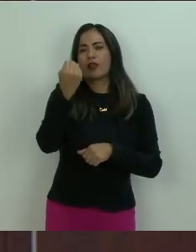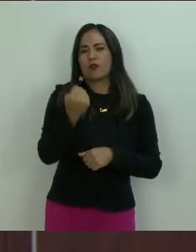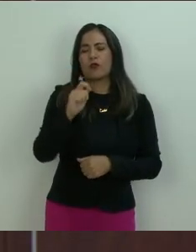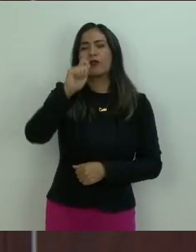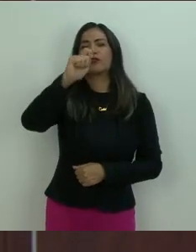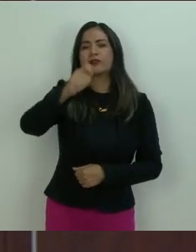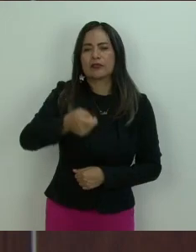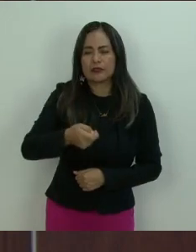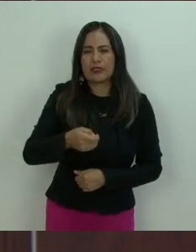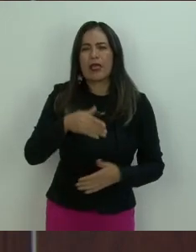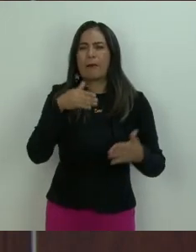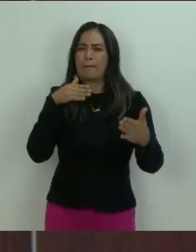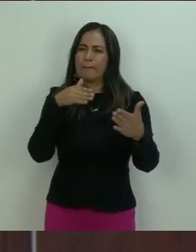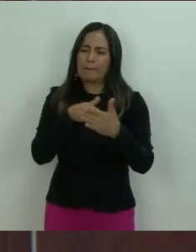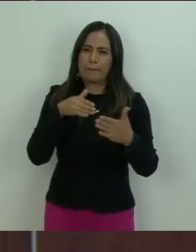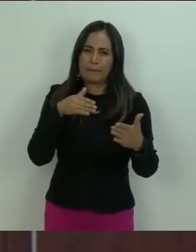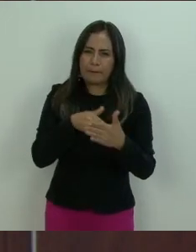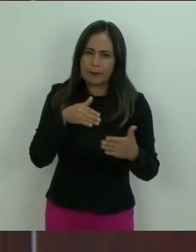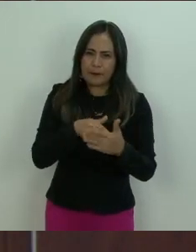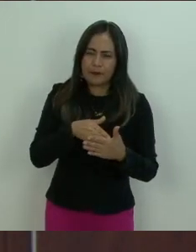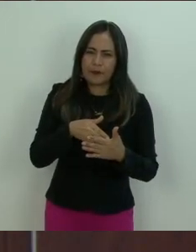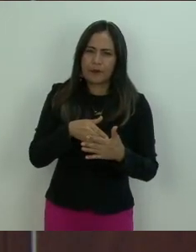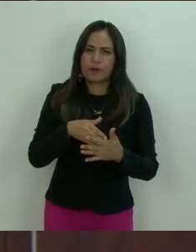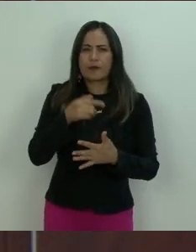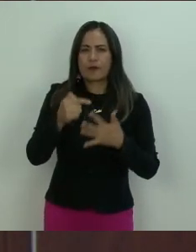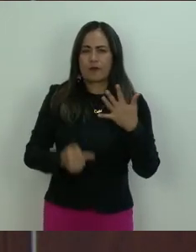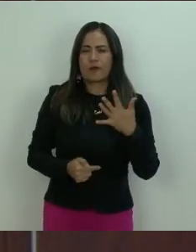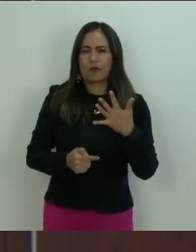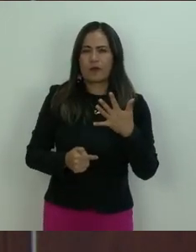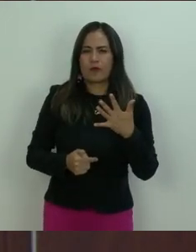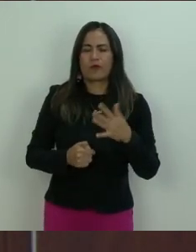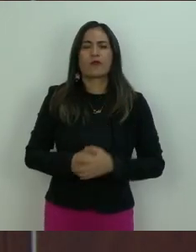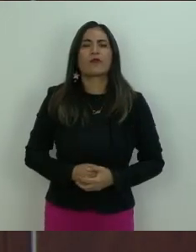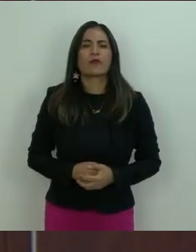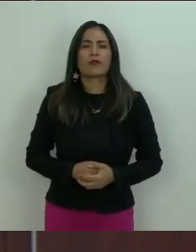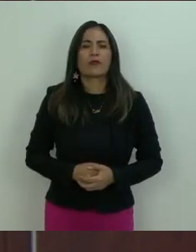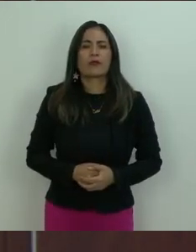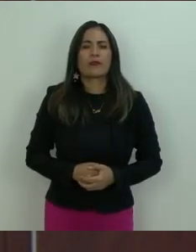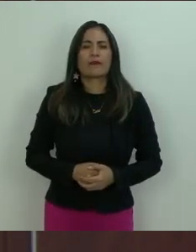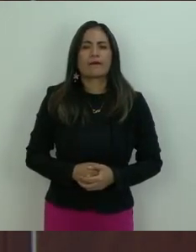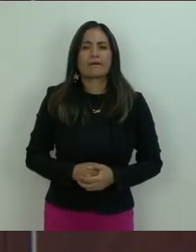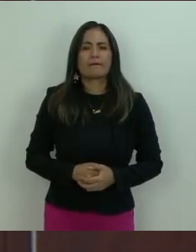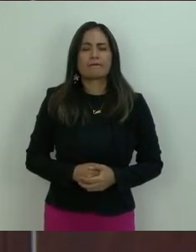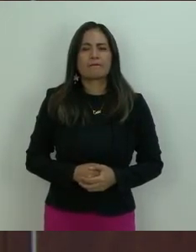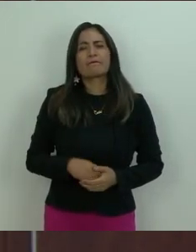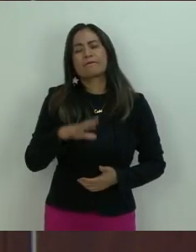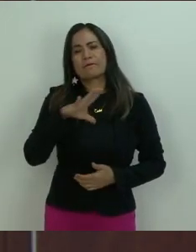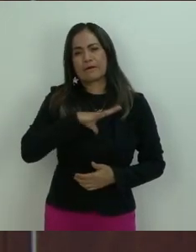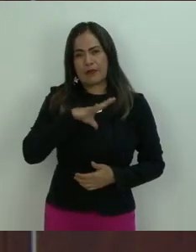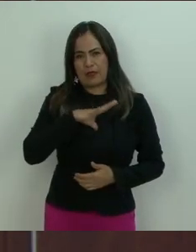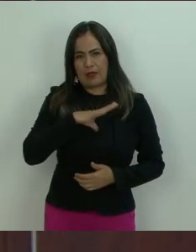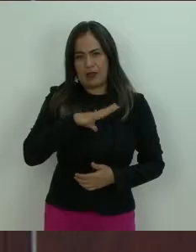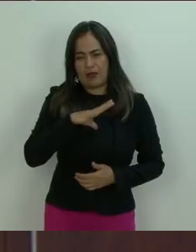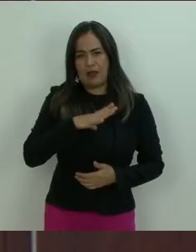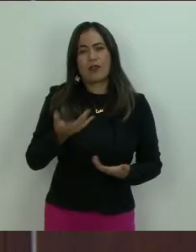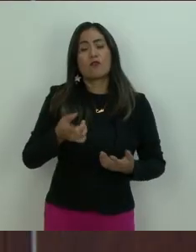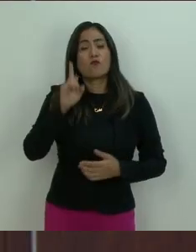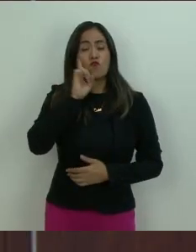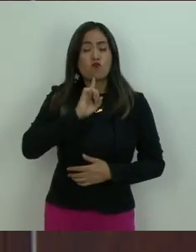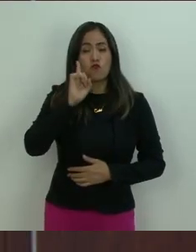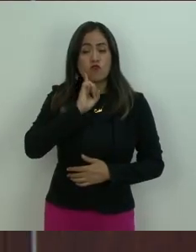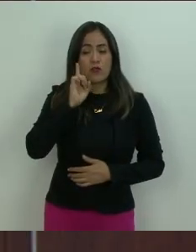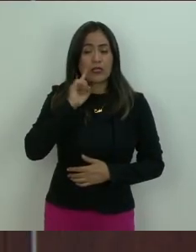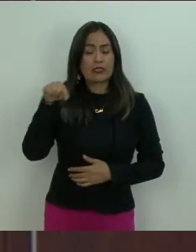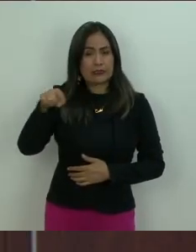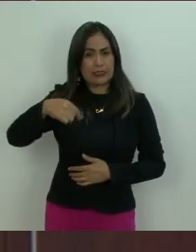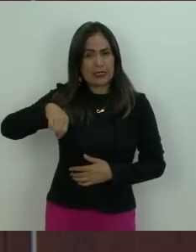obstáculos específicamente tienen que librar o a qué obstáculos se enfrentan las mujeres